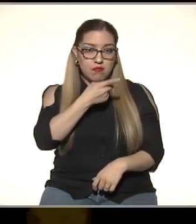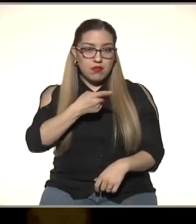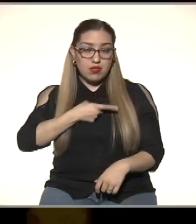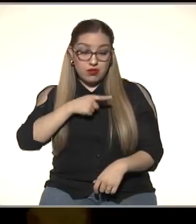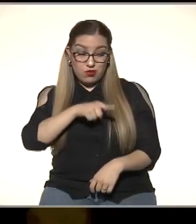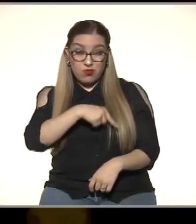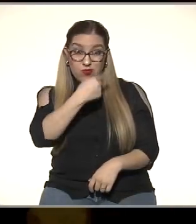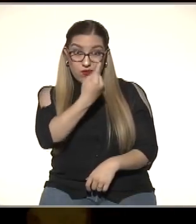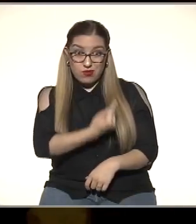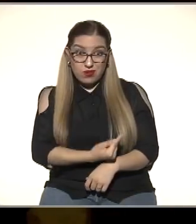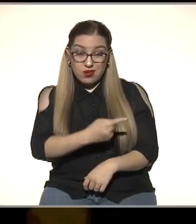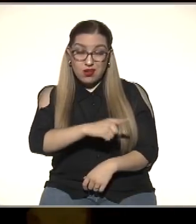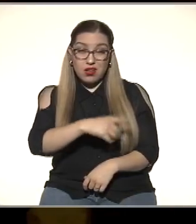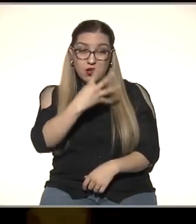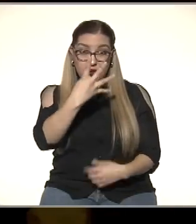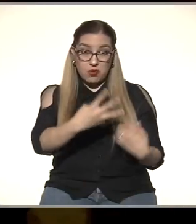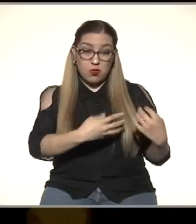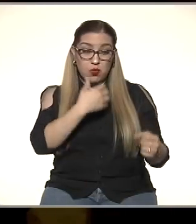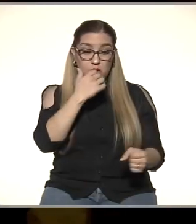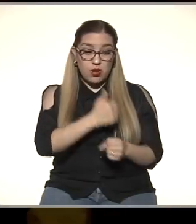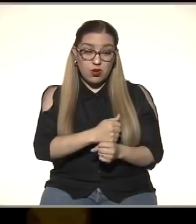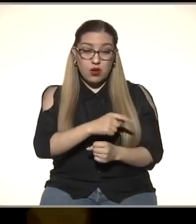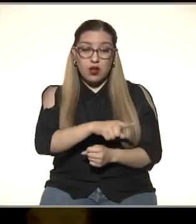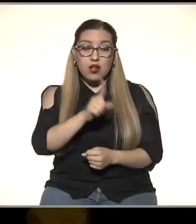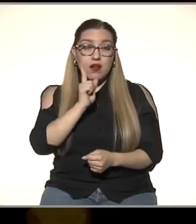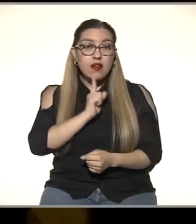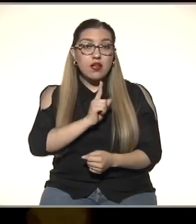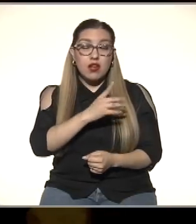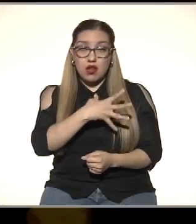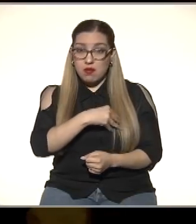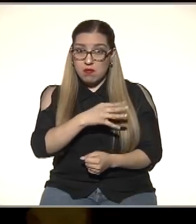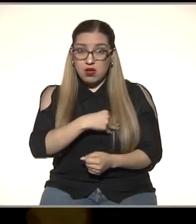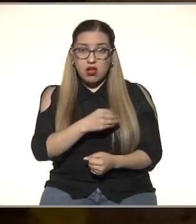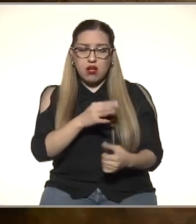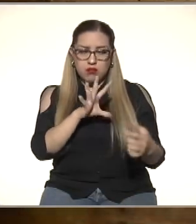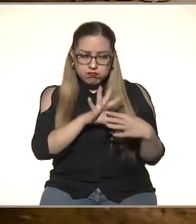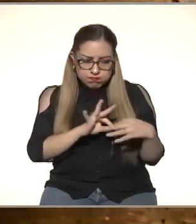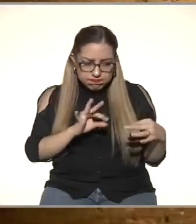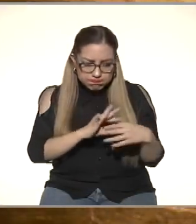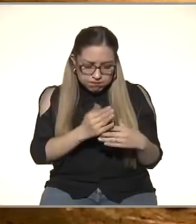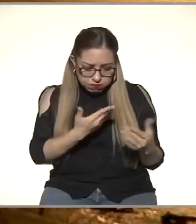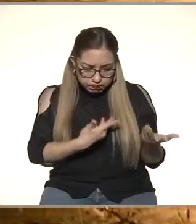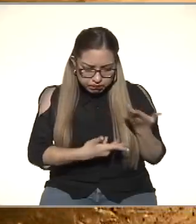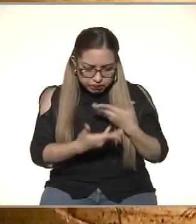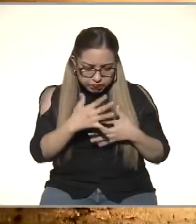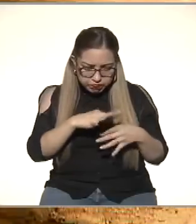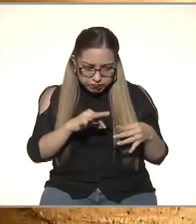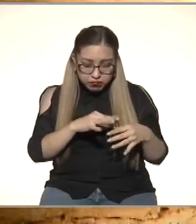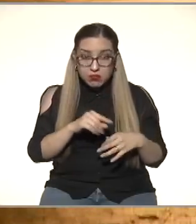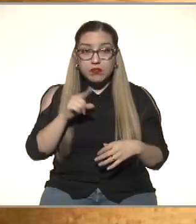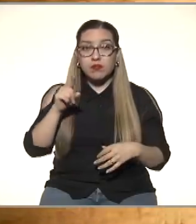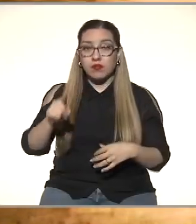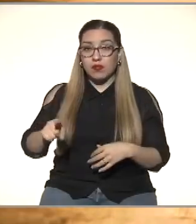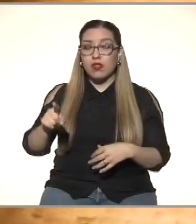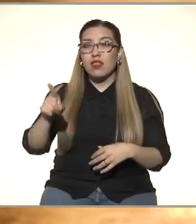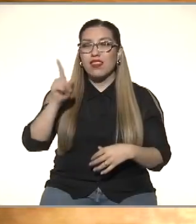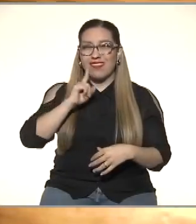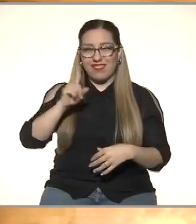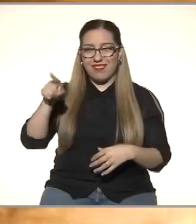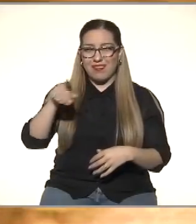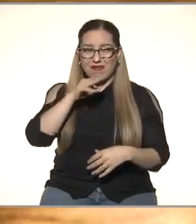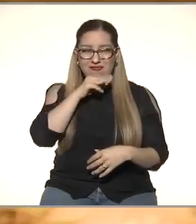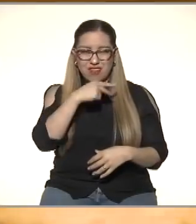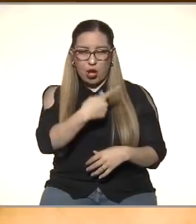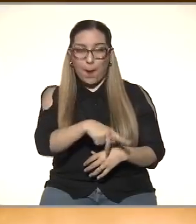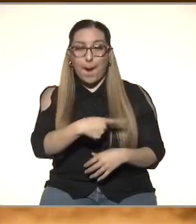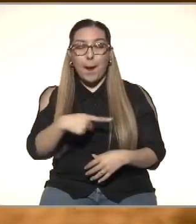y mi hija me contaba todo. Esta persona se salía cada fin de semana con su supuesta